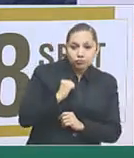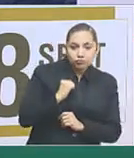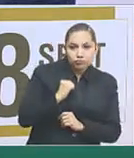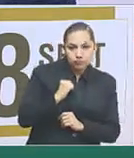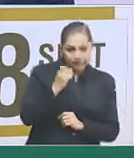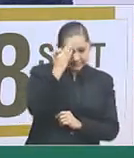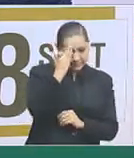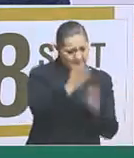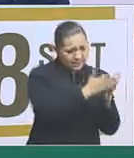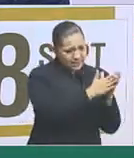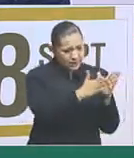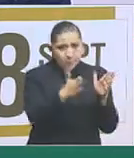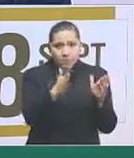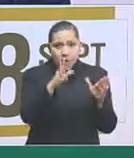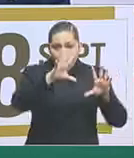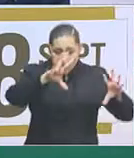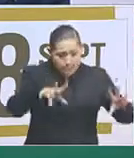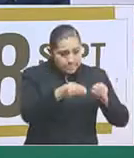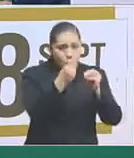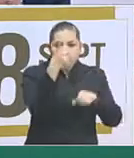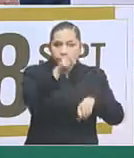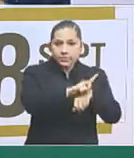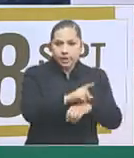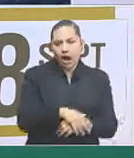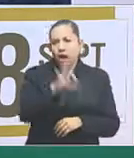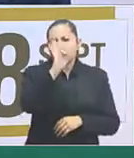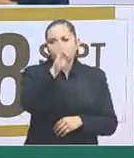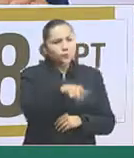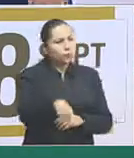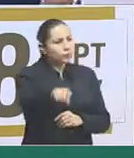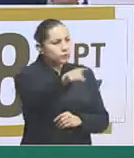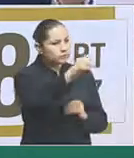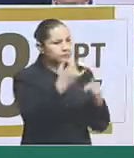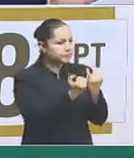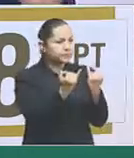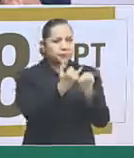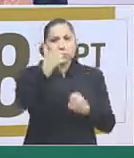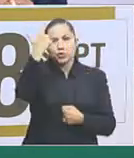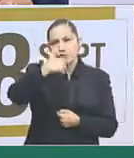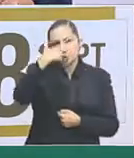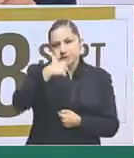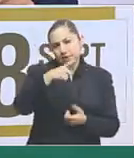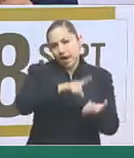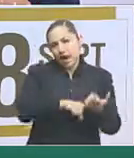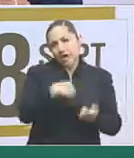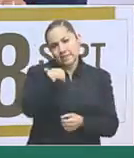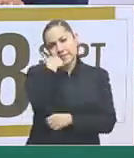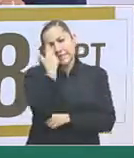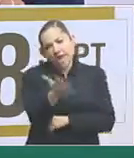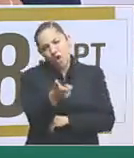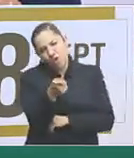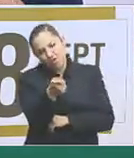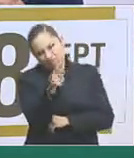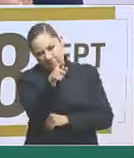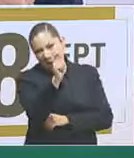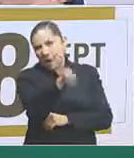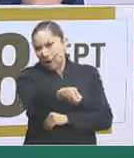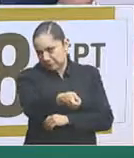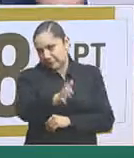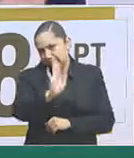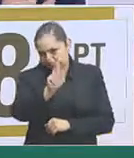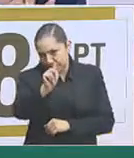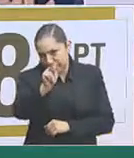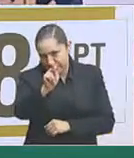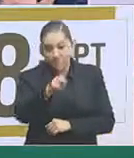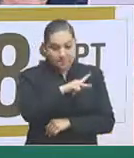seguramente a ustedes les pasa en la noche cuando quieren ver un poco de lo que antes conocíamos como la televisión cuando yo era niño era otra